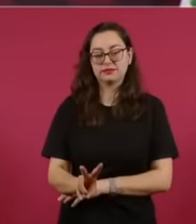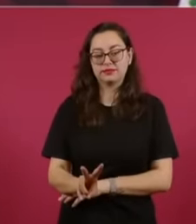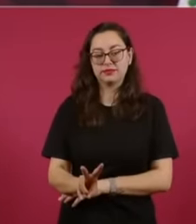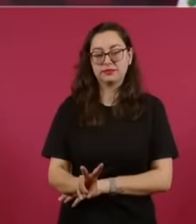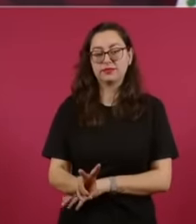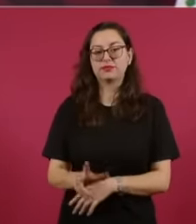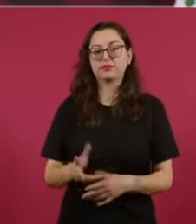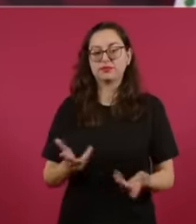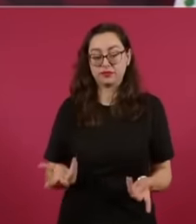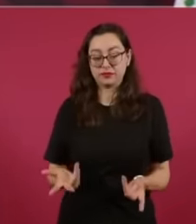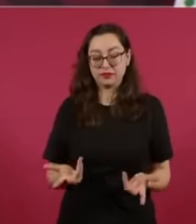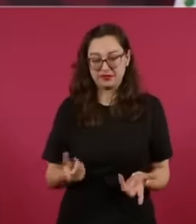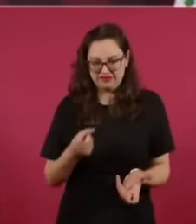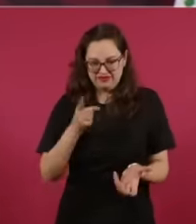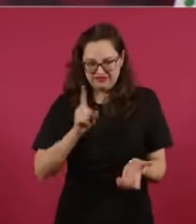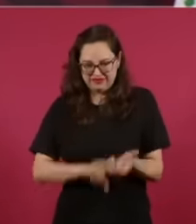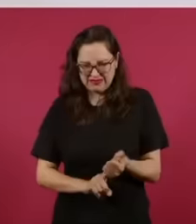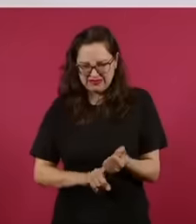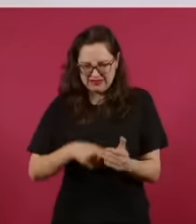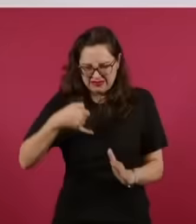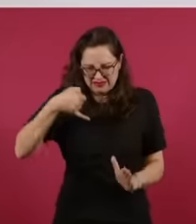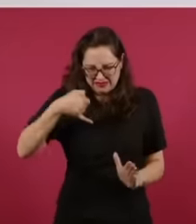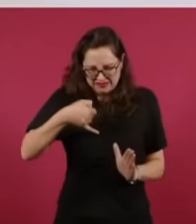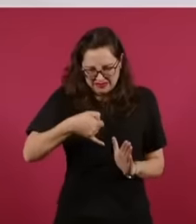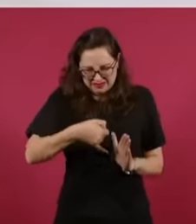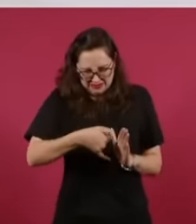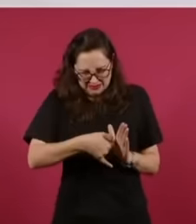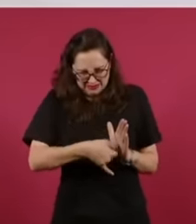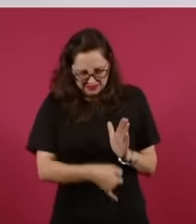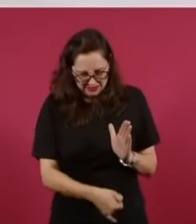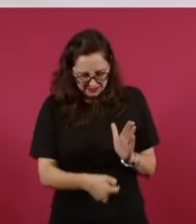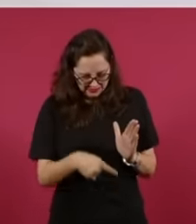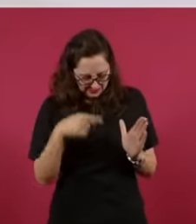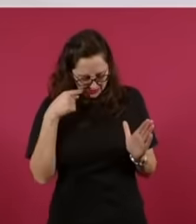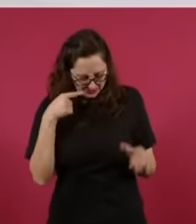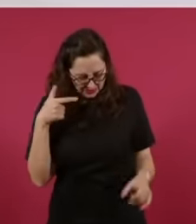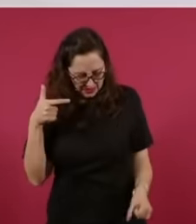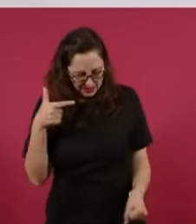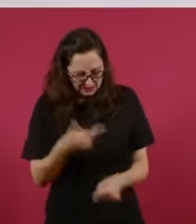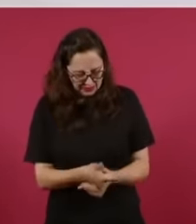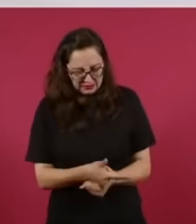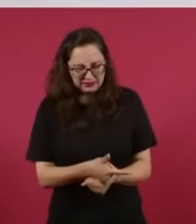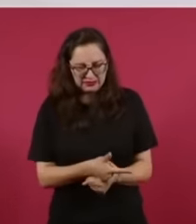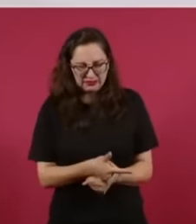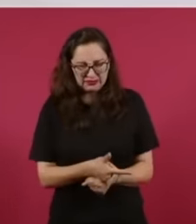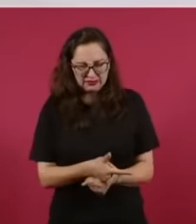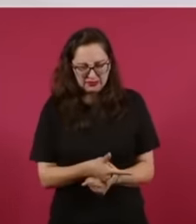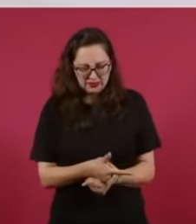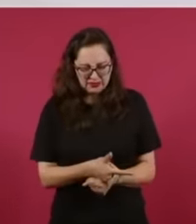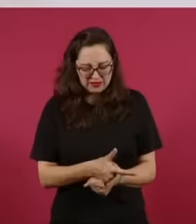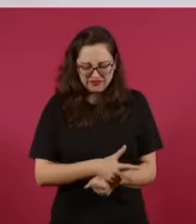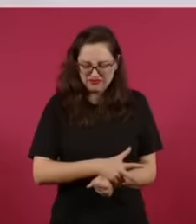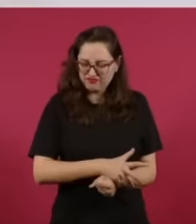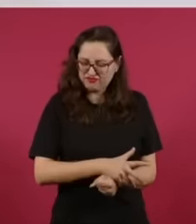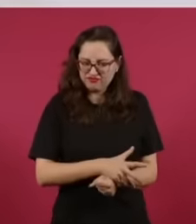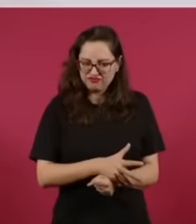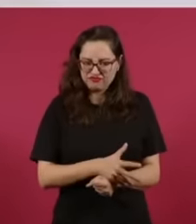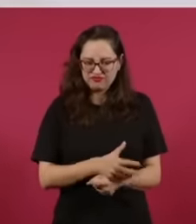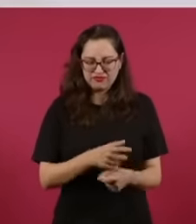porque vamos a arrancar de raíz, y de ahí viene lo radical, es arrancar de